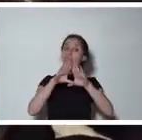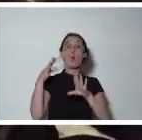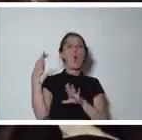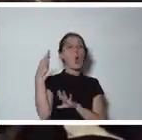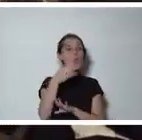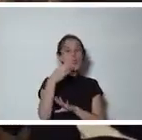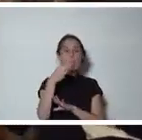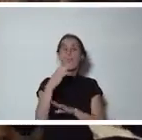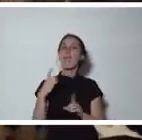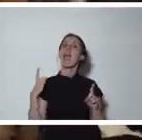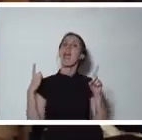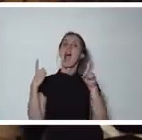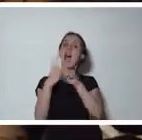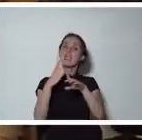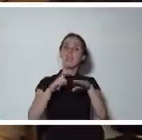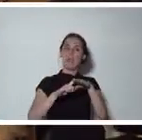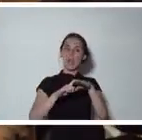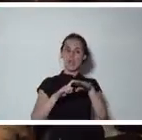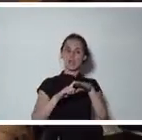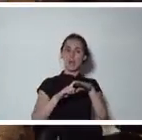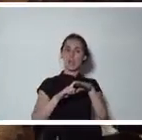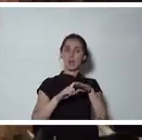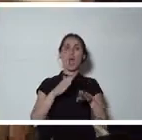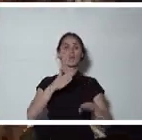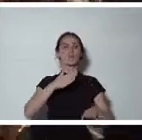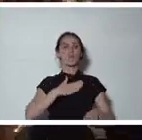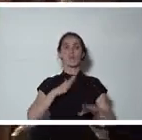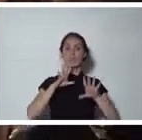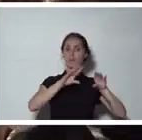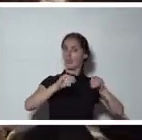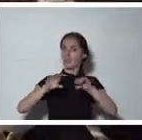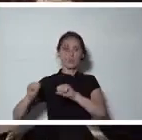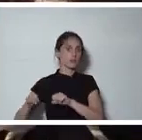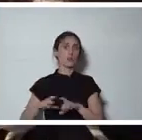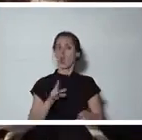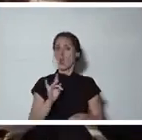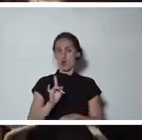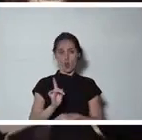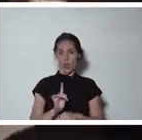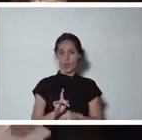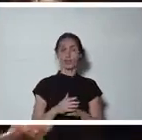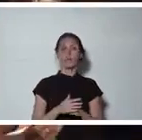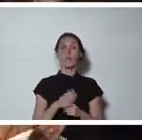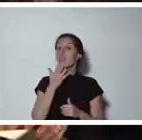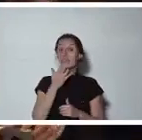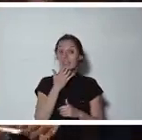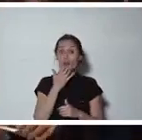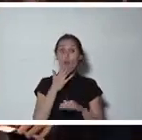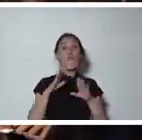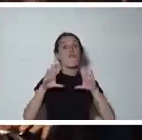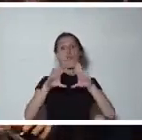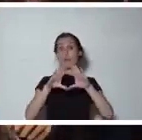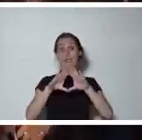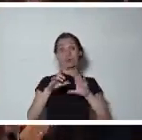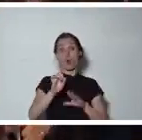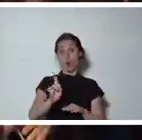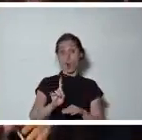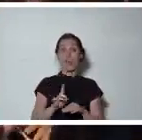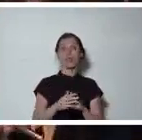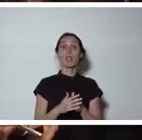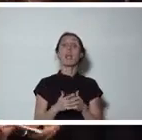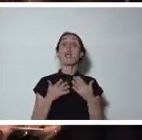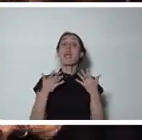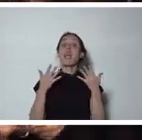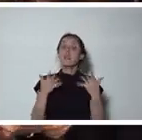antirracista de Colonial porque si no no es feminismo no y por lo tanto Desde esa idea de la pluralidad Yo sí que quería terminar